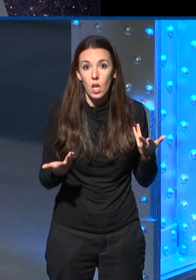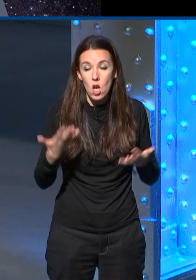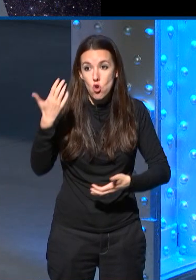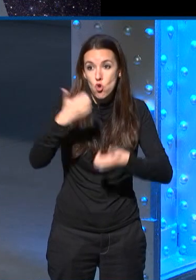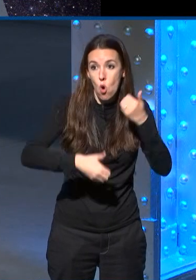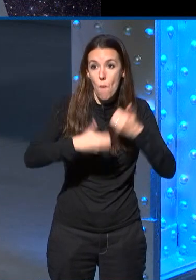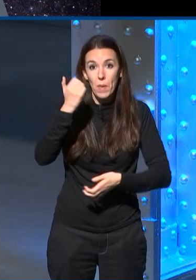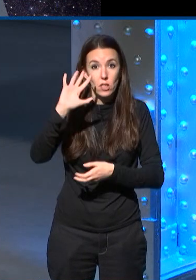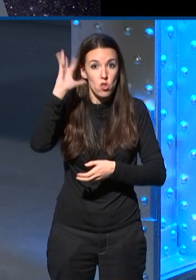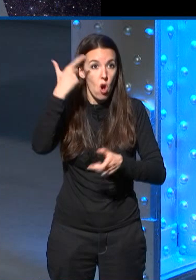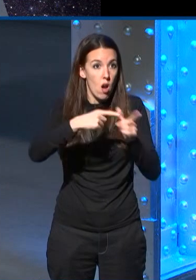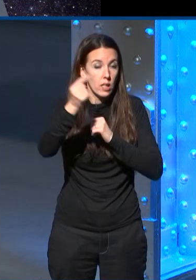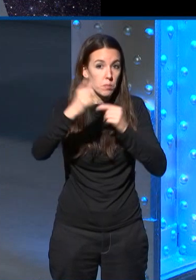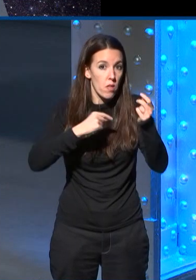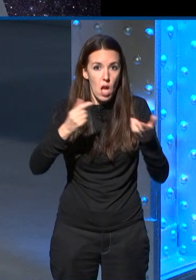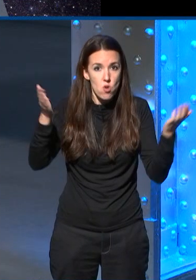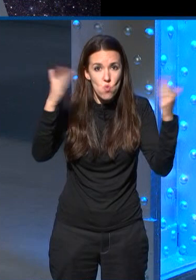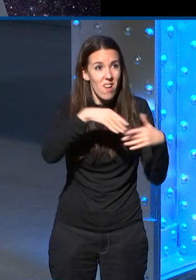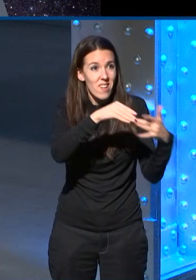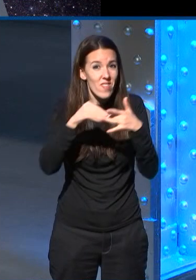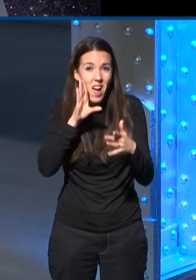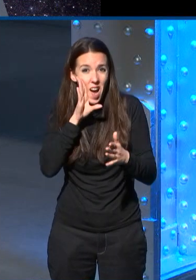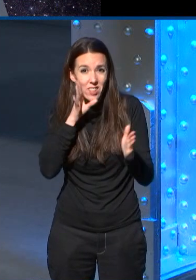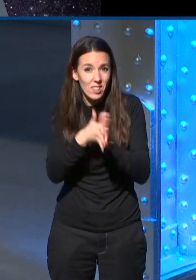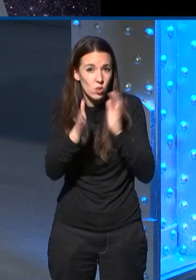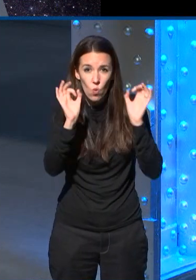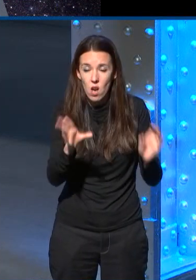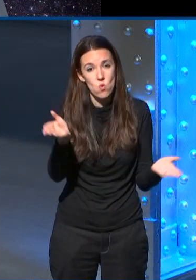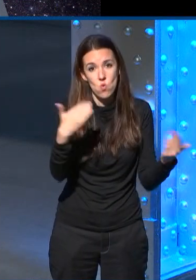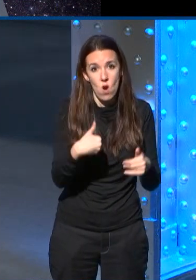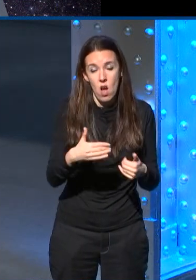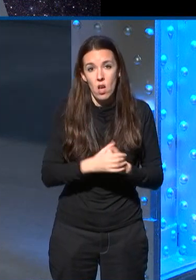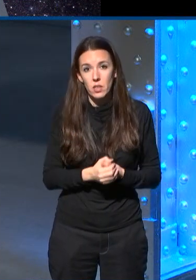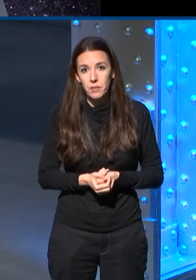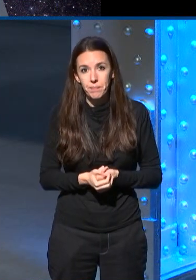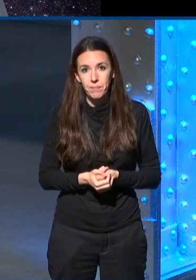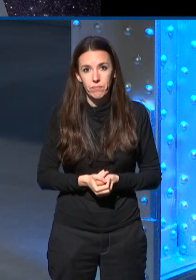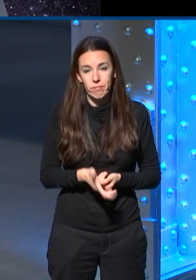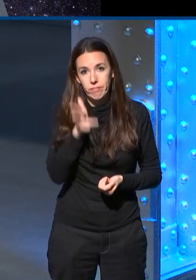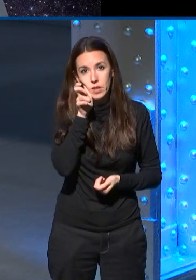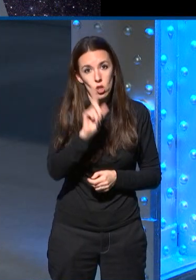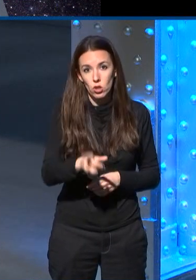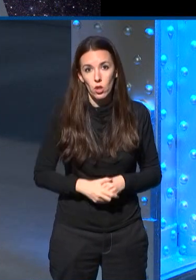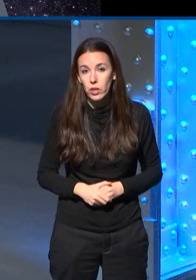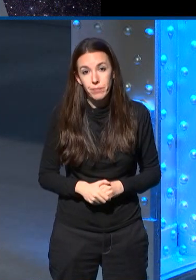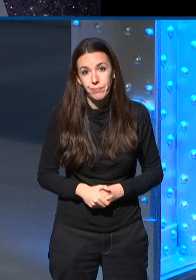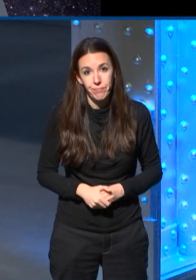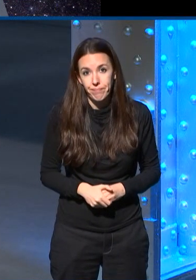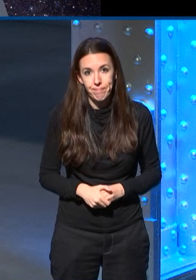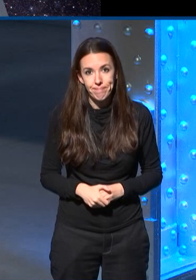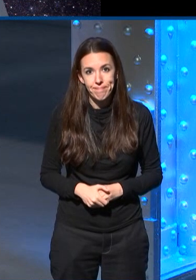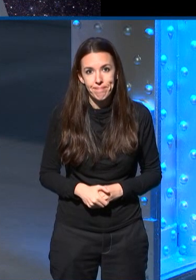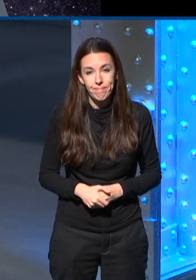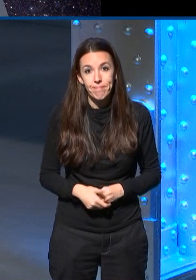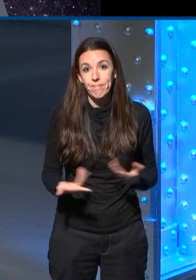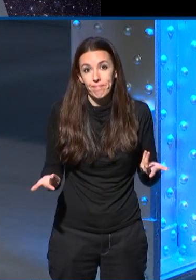no tenemos los mismos líderes que antes. La sociedad nuestra, pues ahora piensa de otra manera, etcétera, ¿no? Entonces,